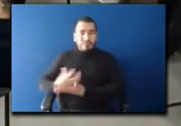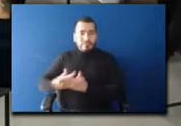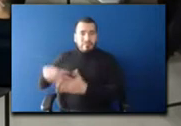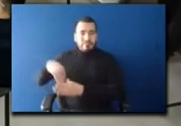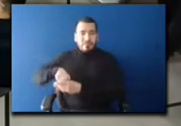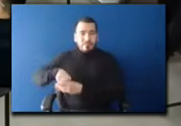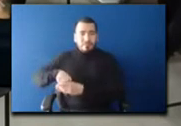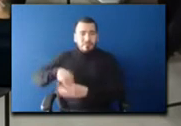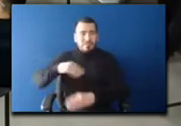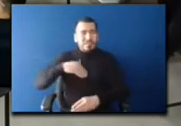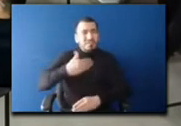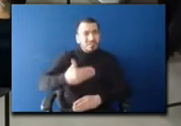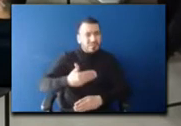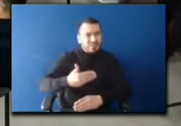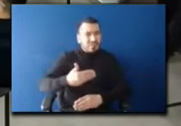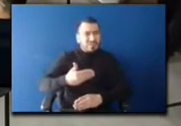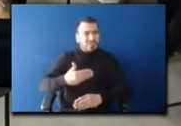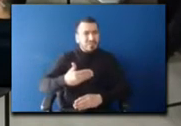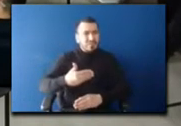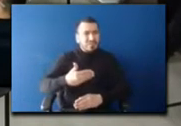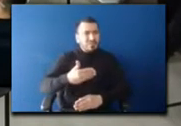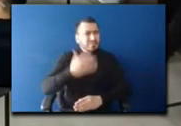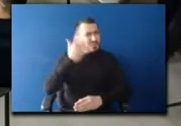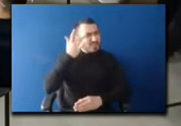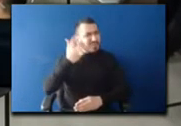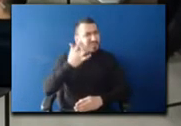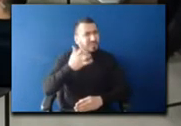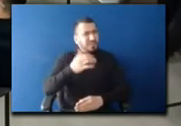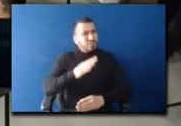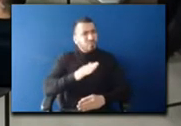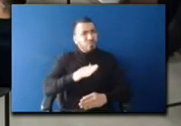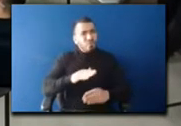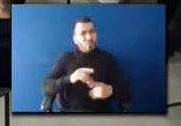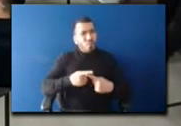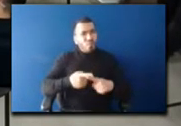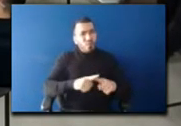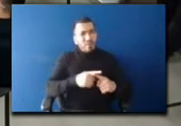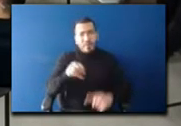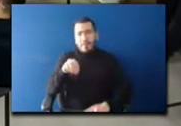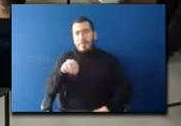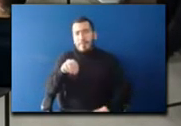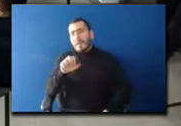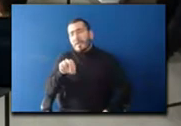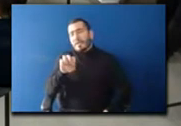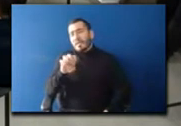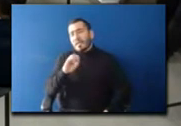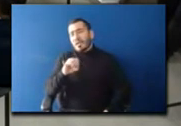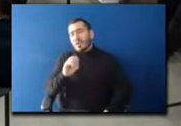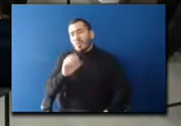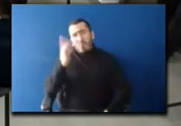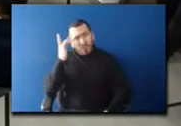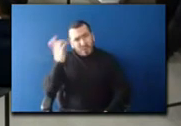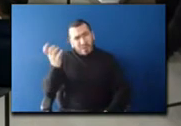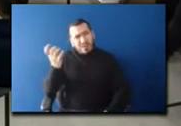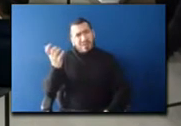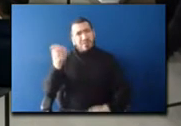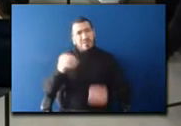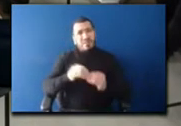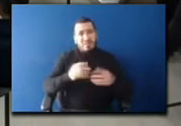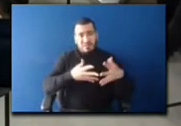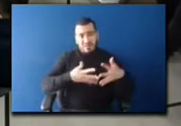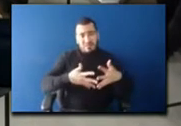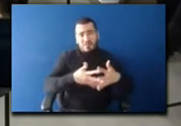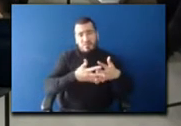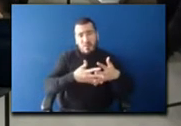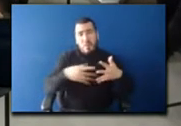después una cuota de manejo? Usted menciona países, otros países, digamos en Estados Unidos. Usted saca